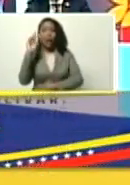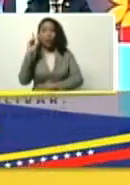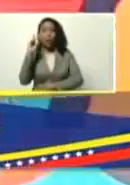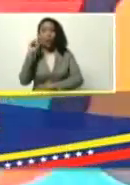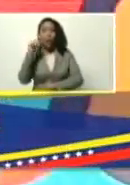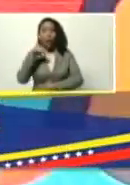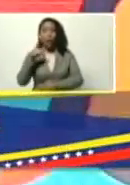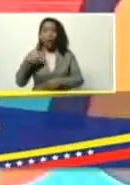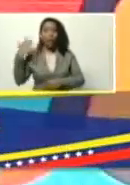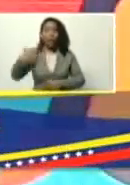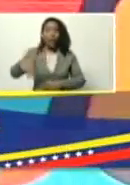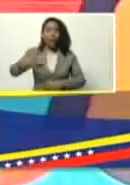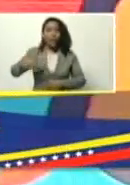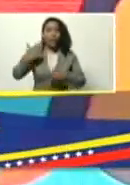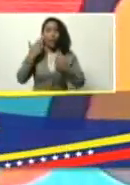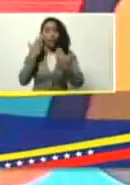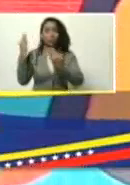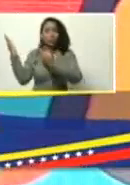aquí.